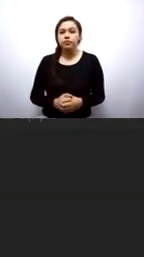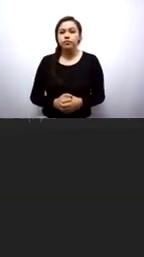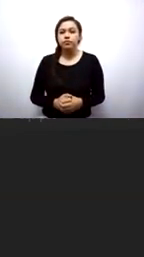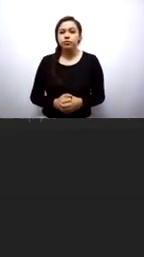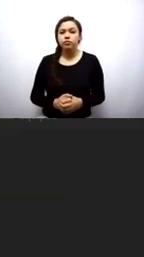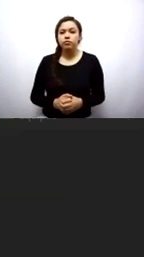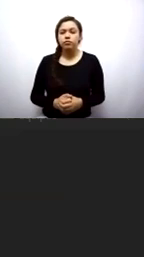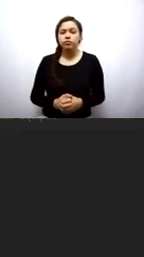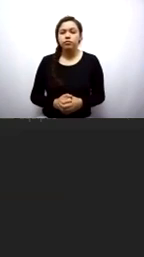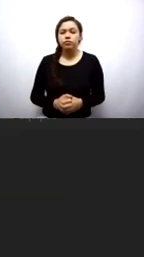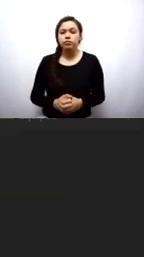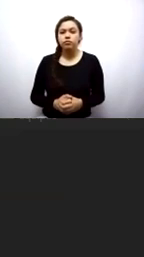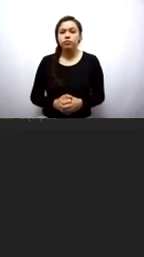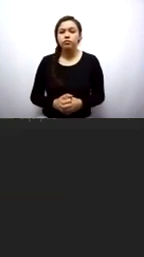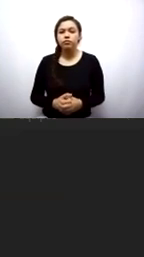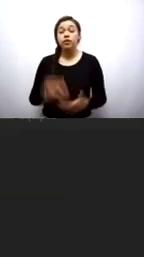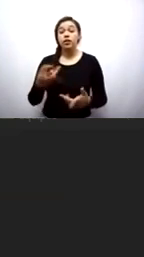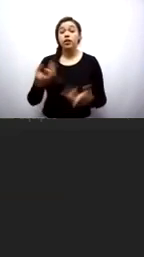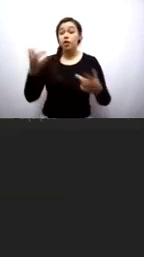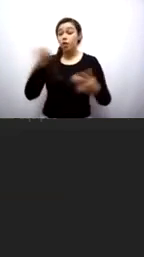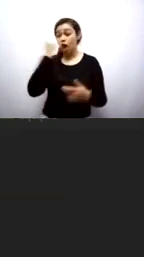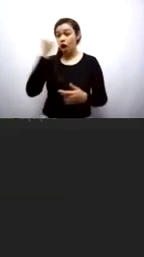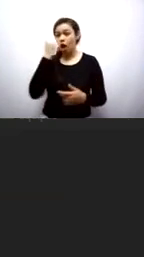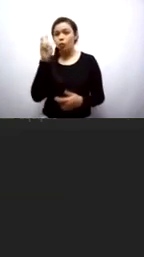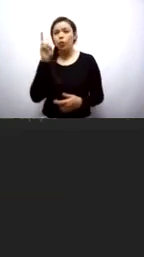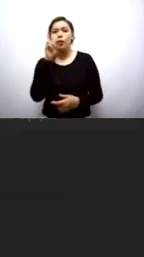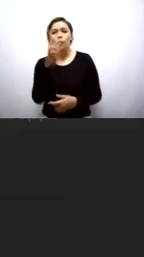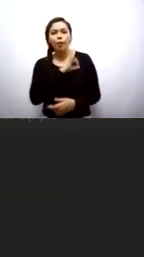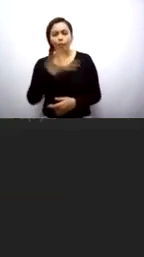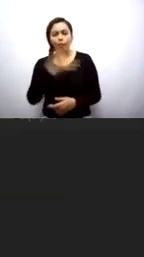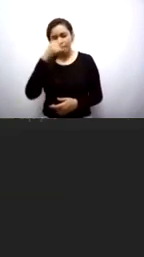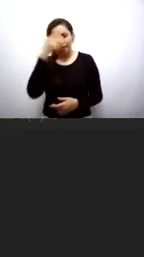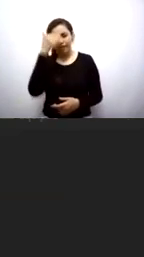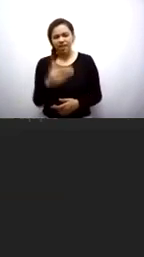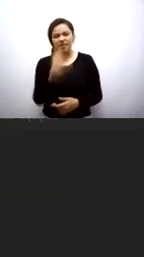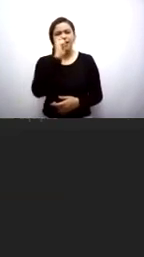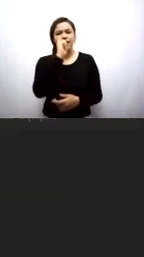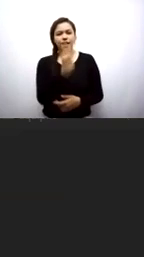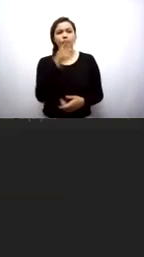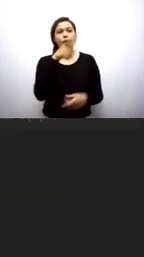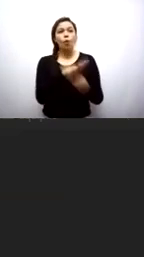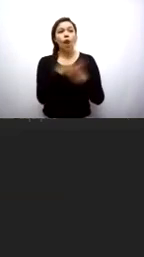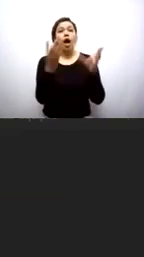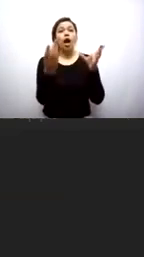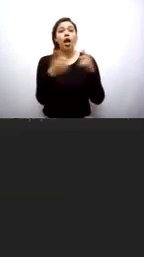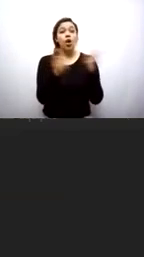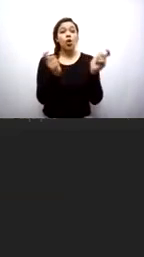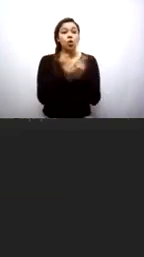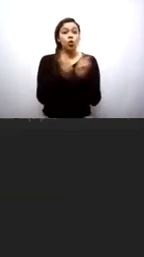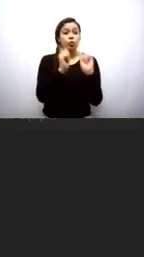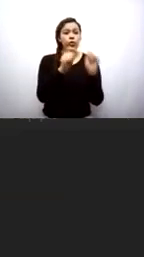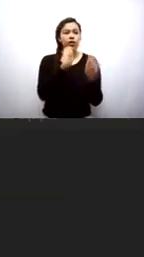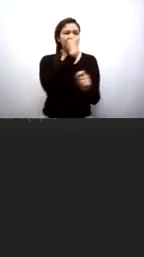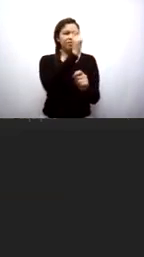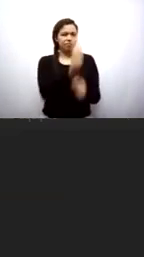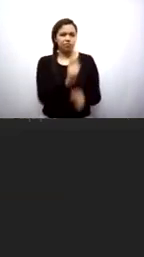Y esto es lo que van a poder visualizar tus alumnos para que puedan saber qué clase de grupo es el que tienen. Nosotros vamos a dar